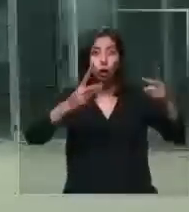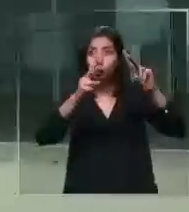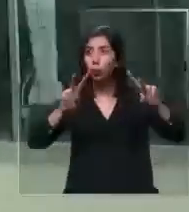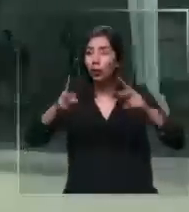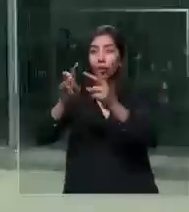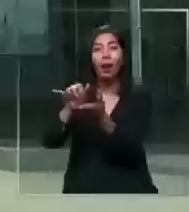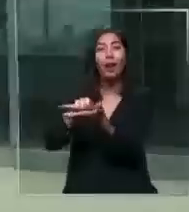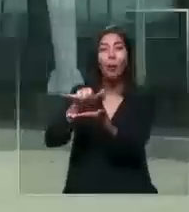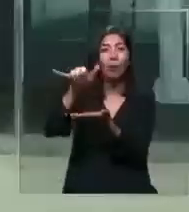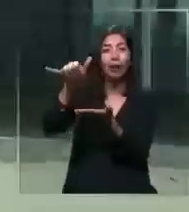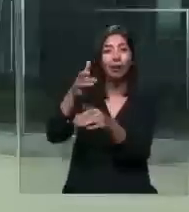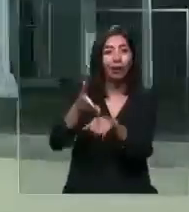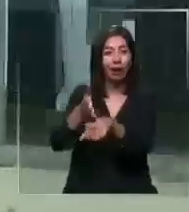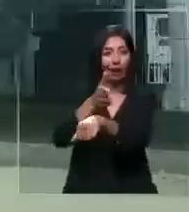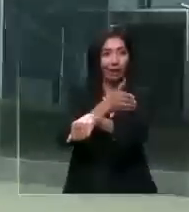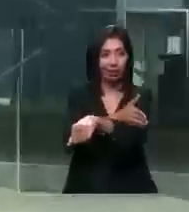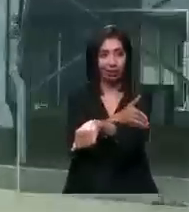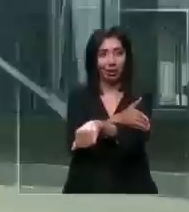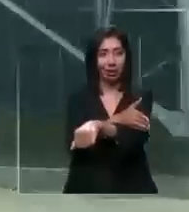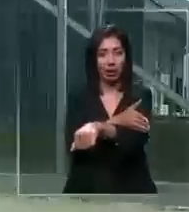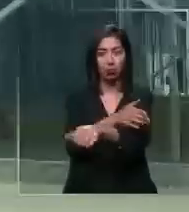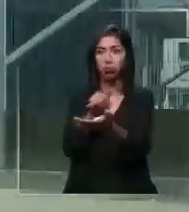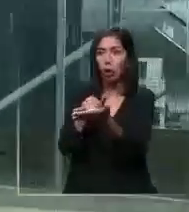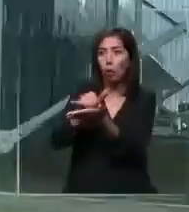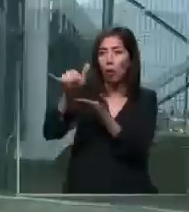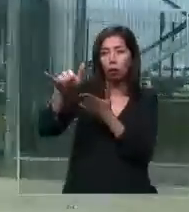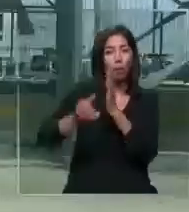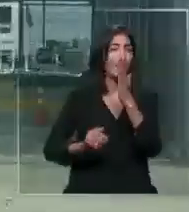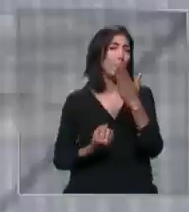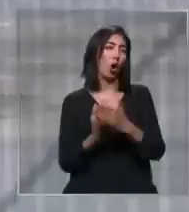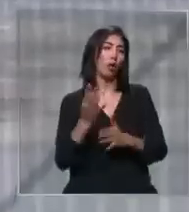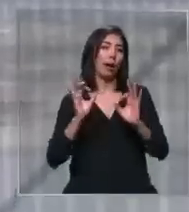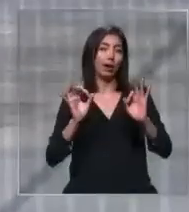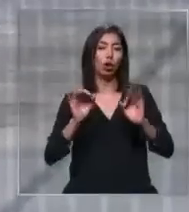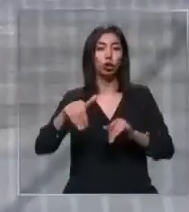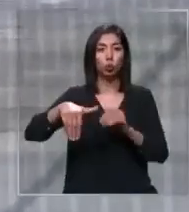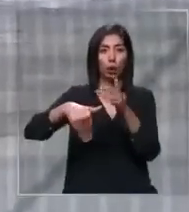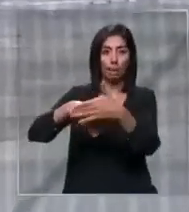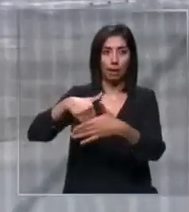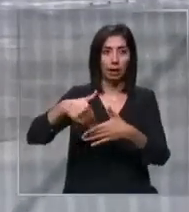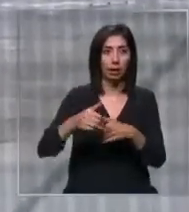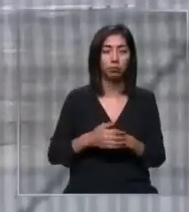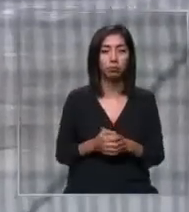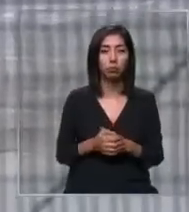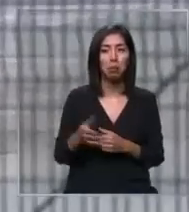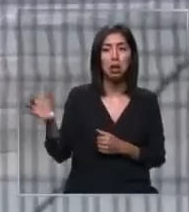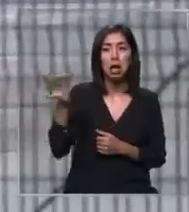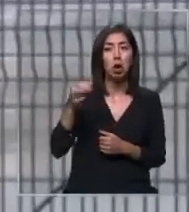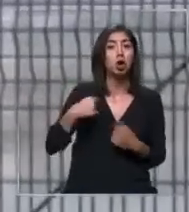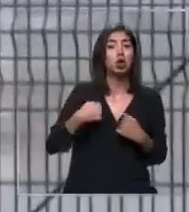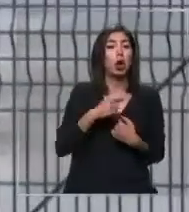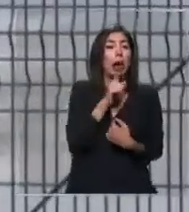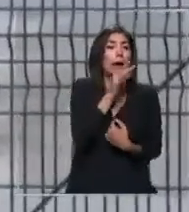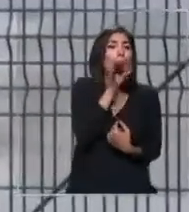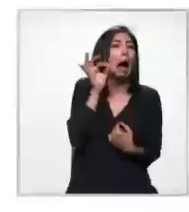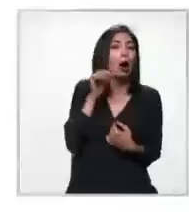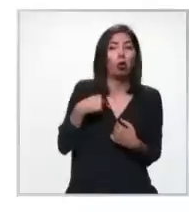el aeropuerto asumía la característica de ser el más moderno de Sudamérica. Que me quedara callado, que yo no sabía